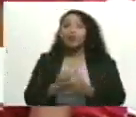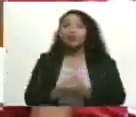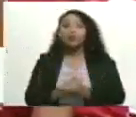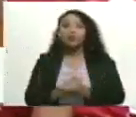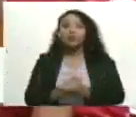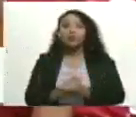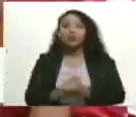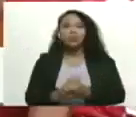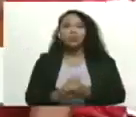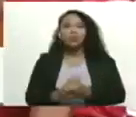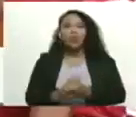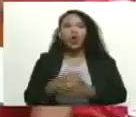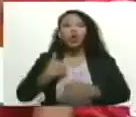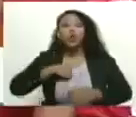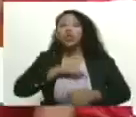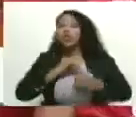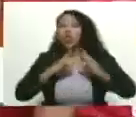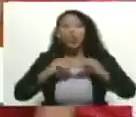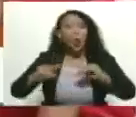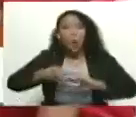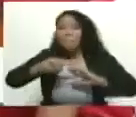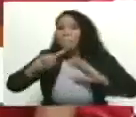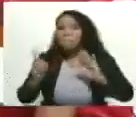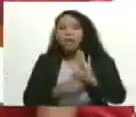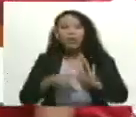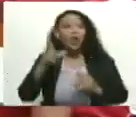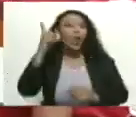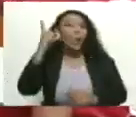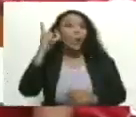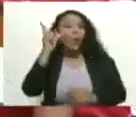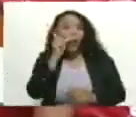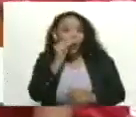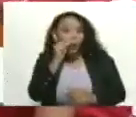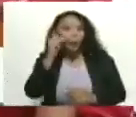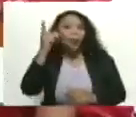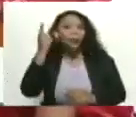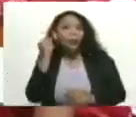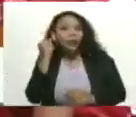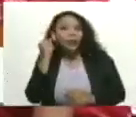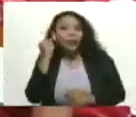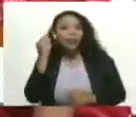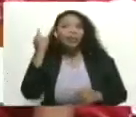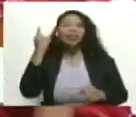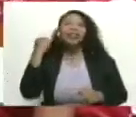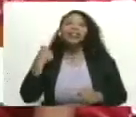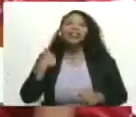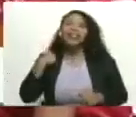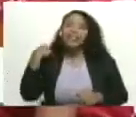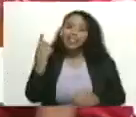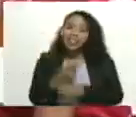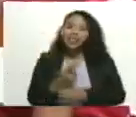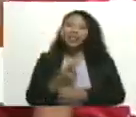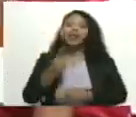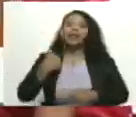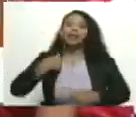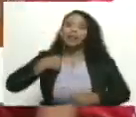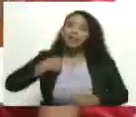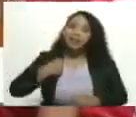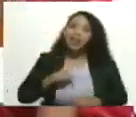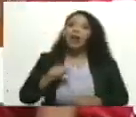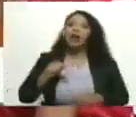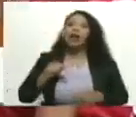Todos nosotros, todos, mujeres y hombres, debemos estar unidos en Hugo Chávez. El comandante Chávez